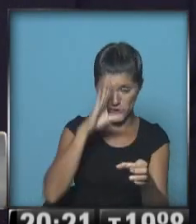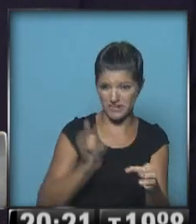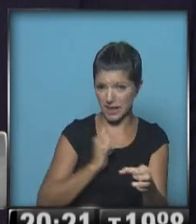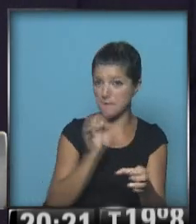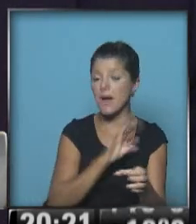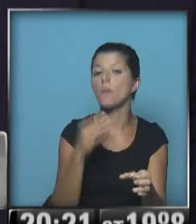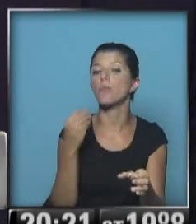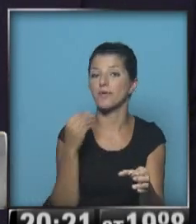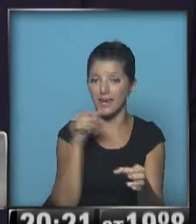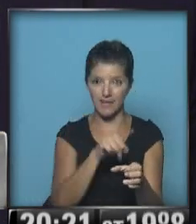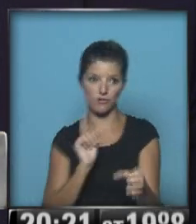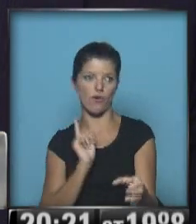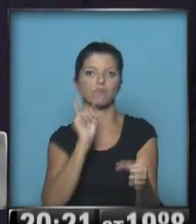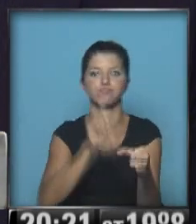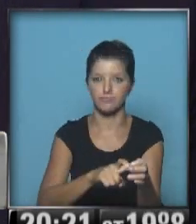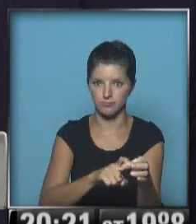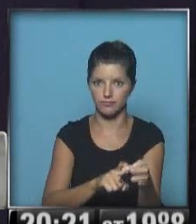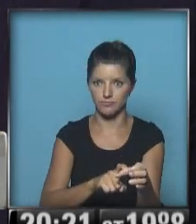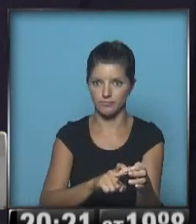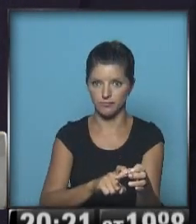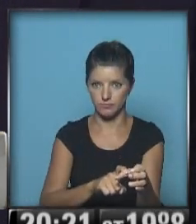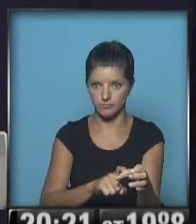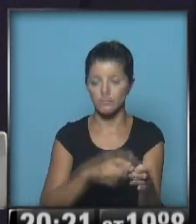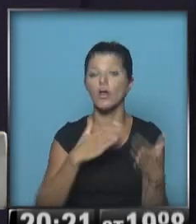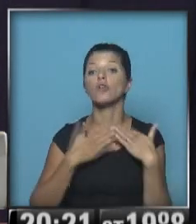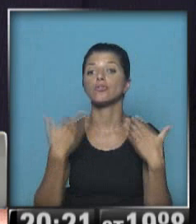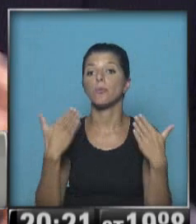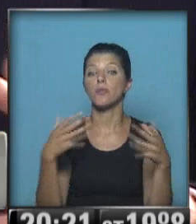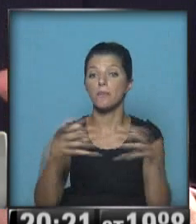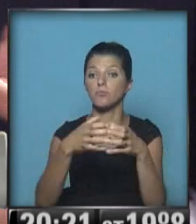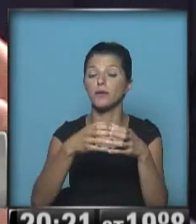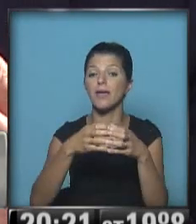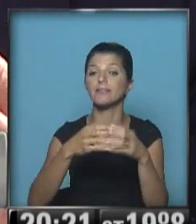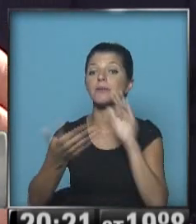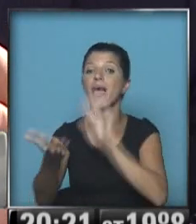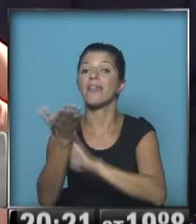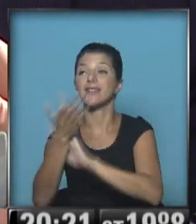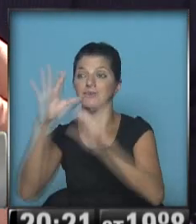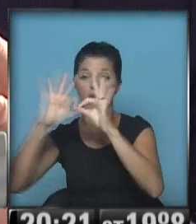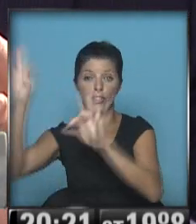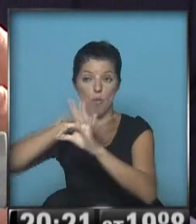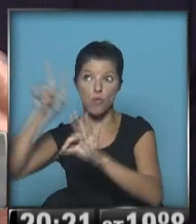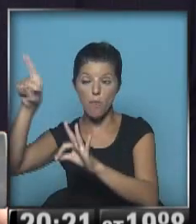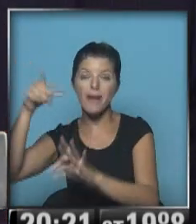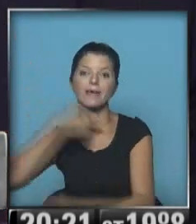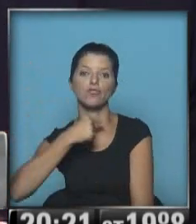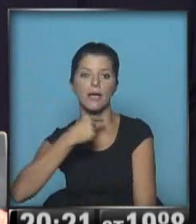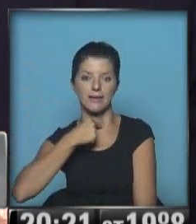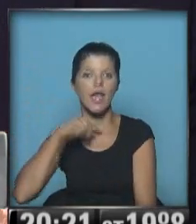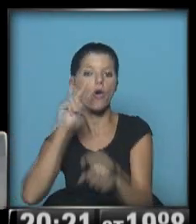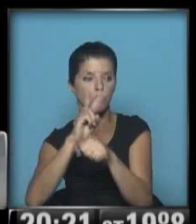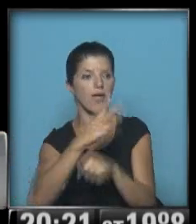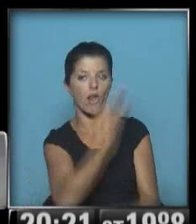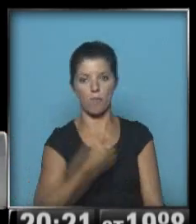fue el nexo que podríamos tener entre la extrema derecha europea digamos que trataba de de defender a la